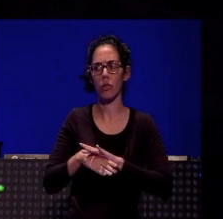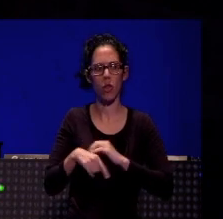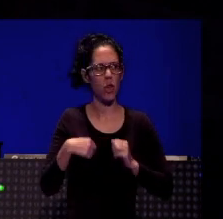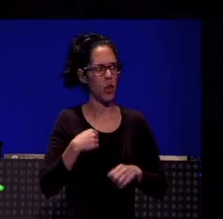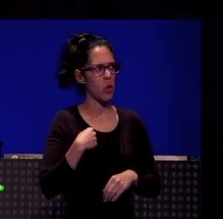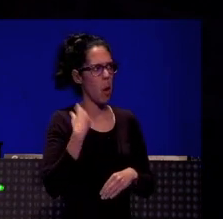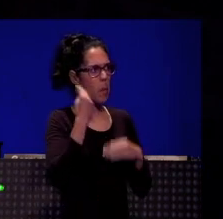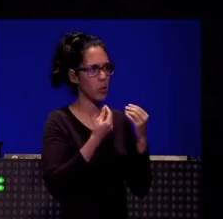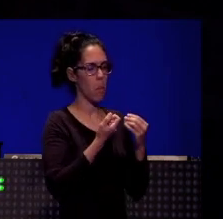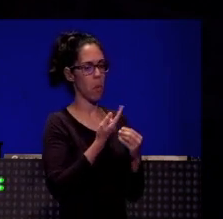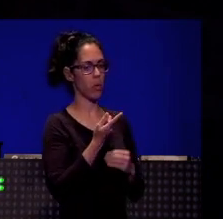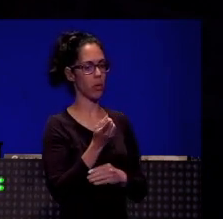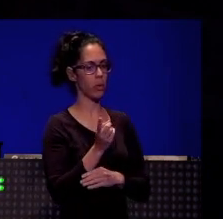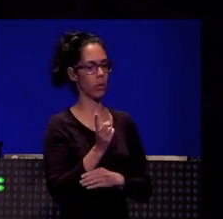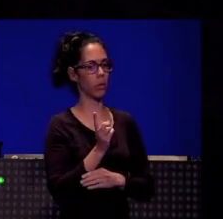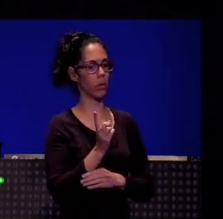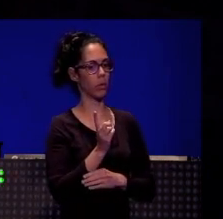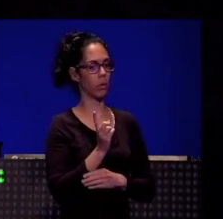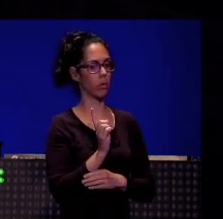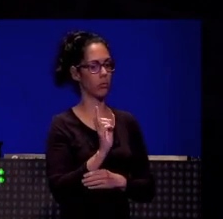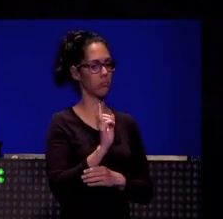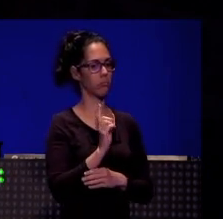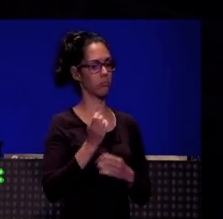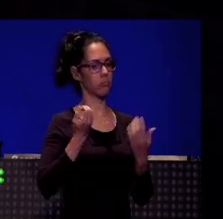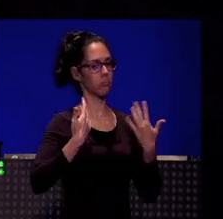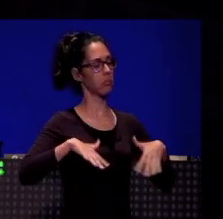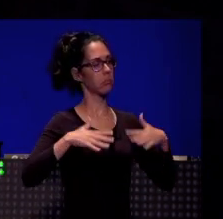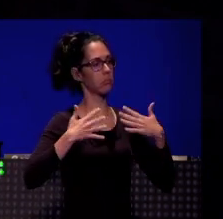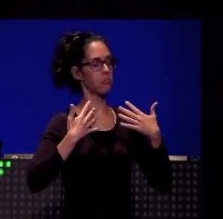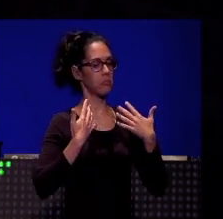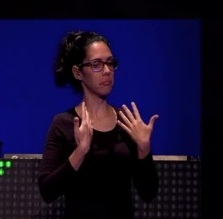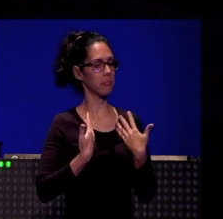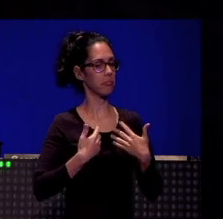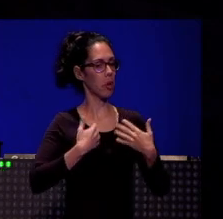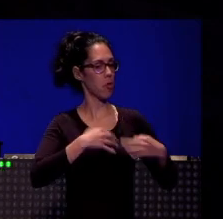rígida en el escenario poco suelta a mí me encanta